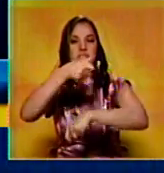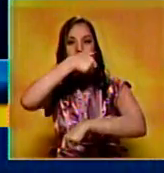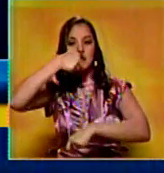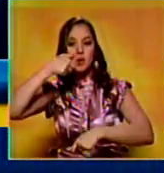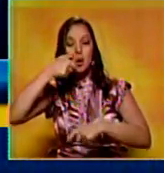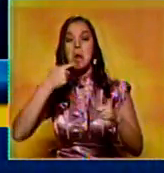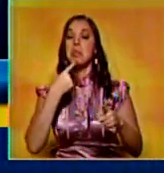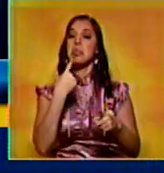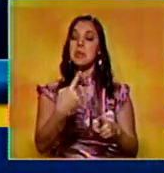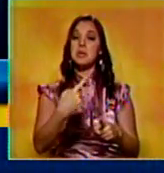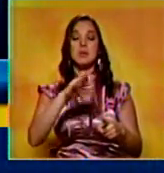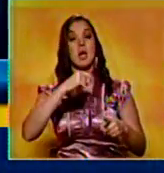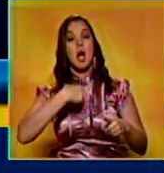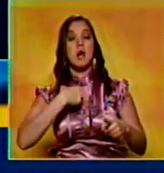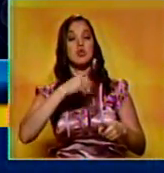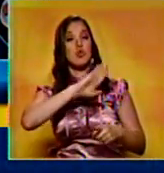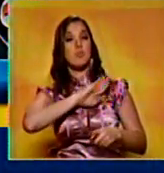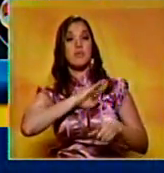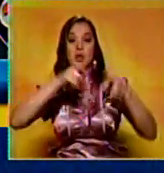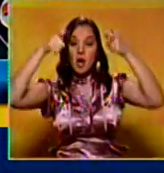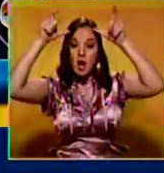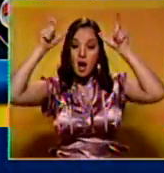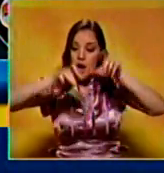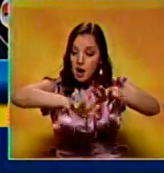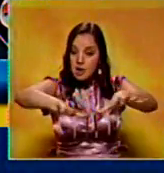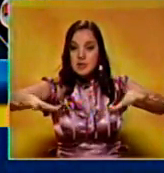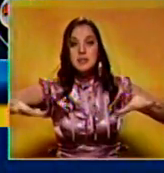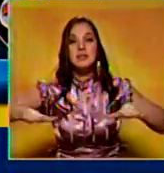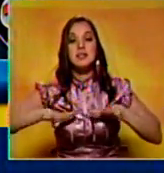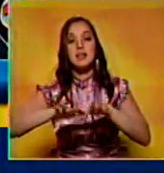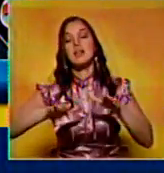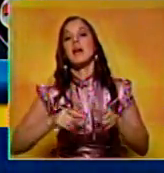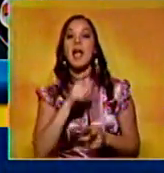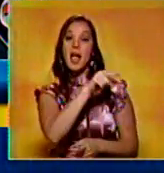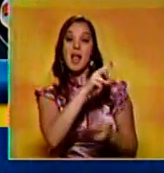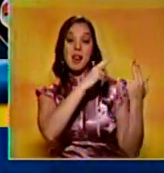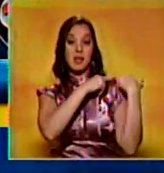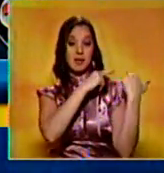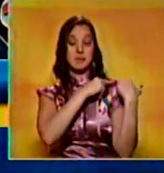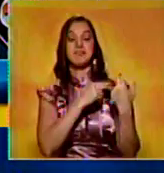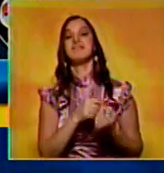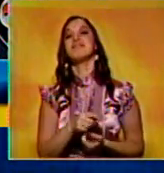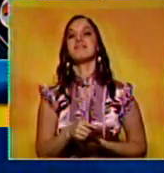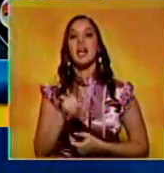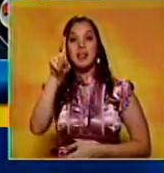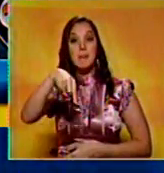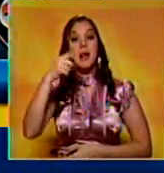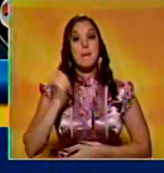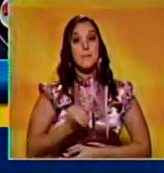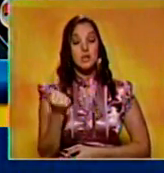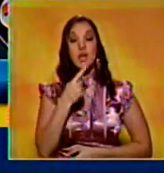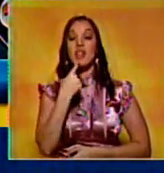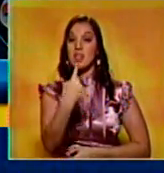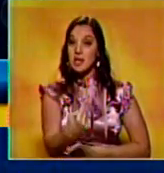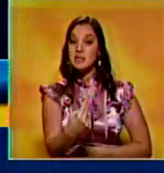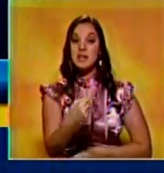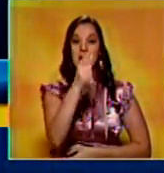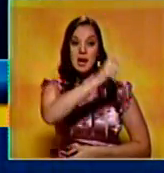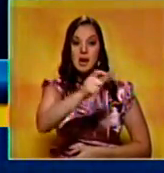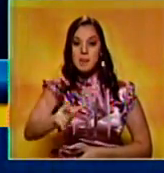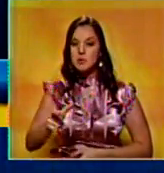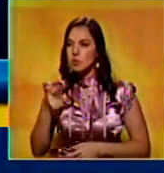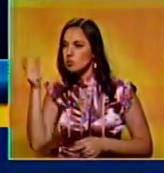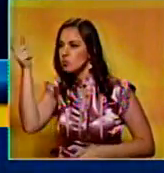fungía como propietario de una Hacienda y jefe del grupo delictivo El jefe policial señaló que por tal motivo Los detectives